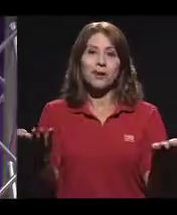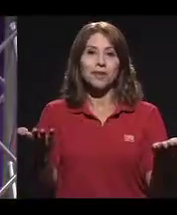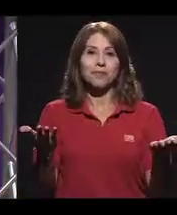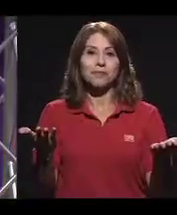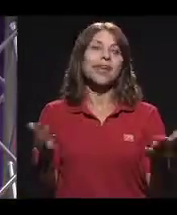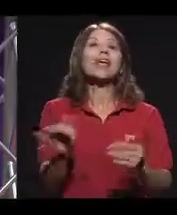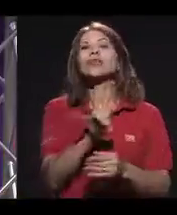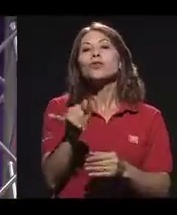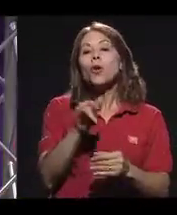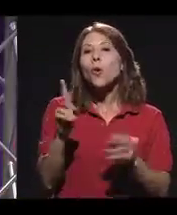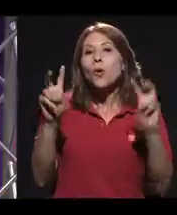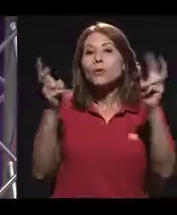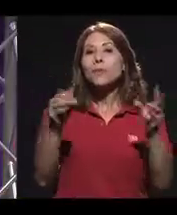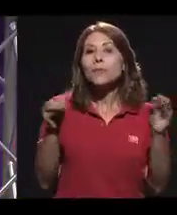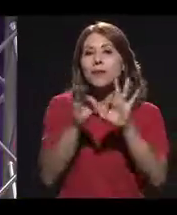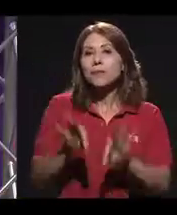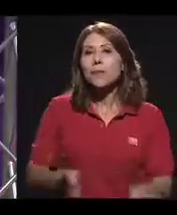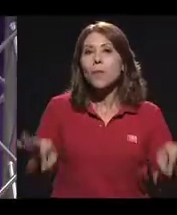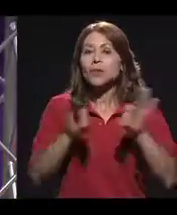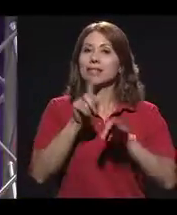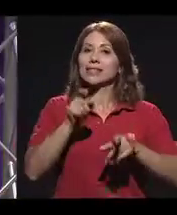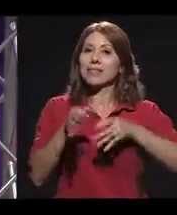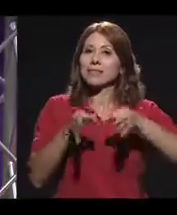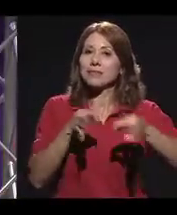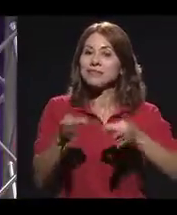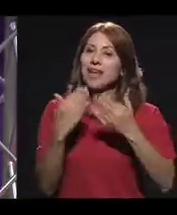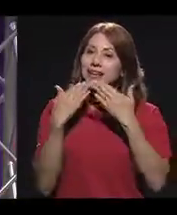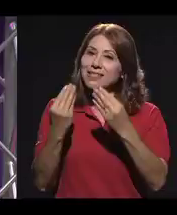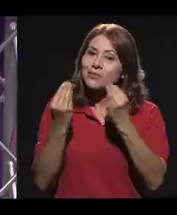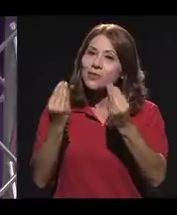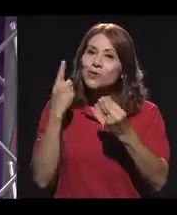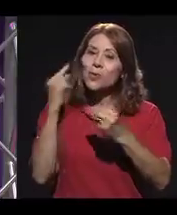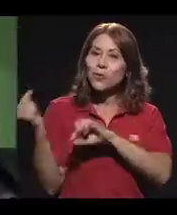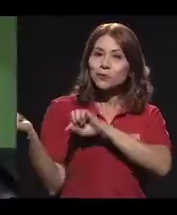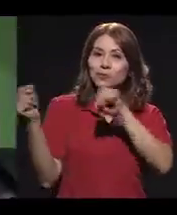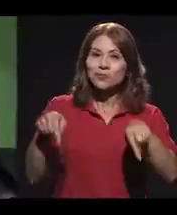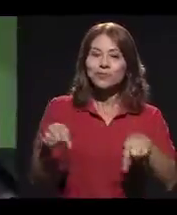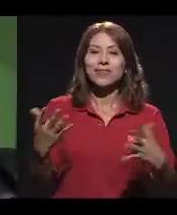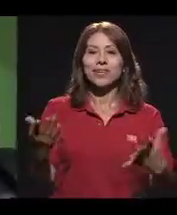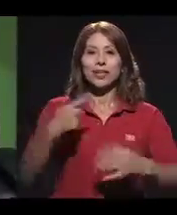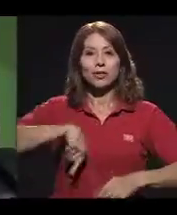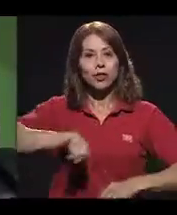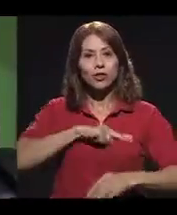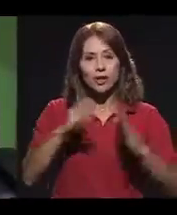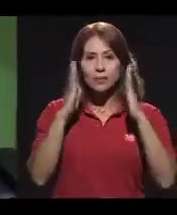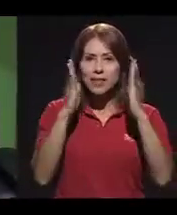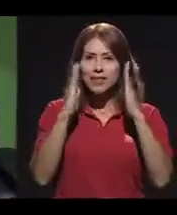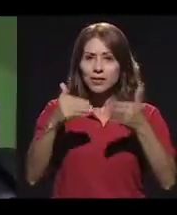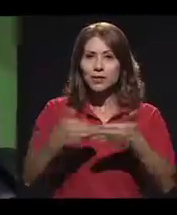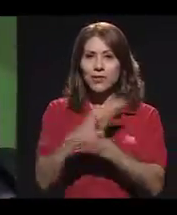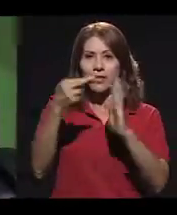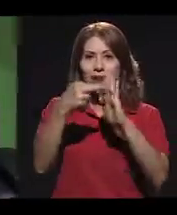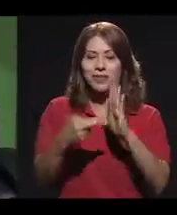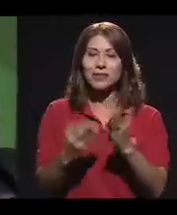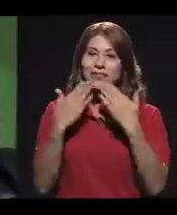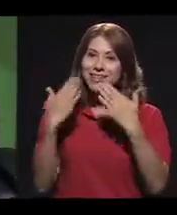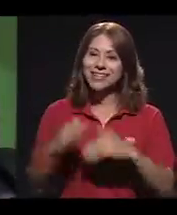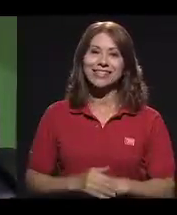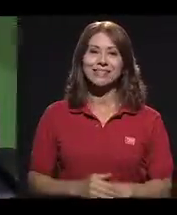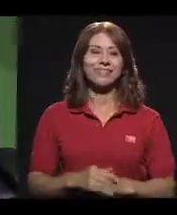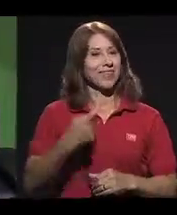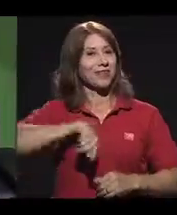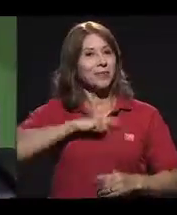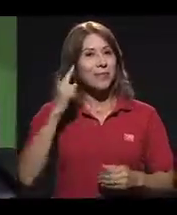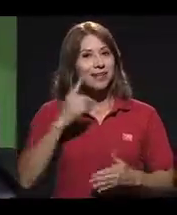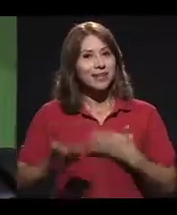bueno, básicamente esos son como los puntos más importantes de aclarar. Le agradecemos muchísimo, Francisco, por acompañarnos y pues estaremos pendientes de este nuevo reglamento. Muchas